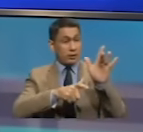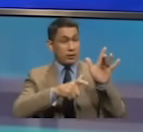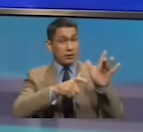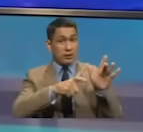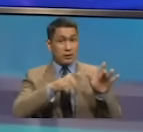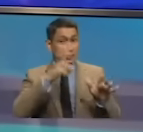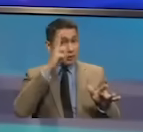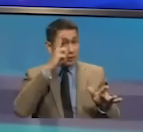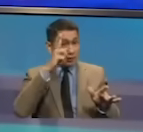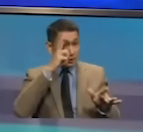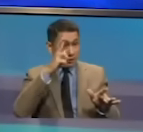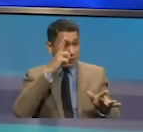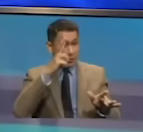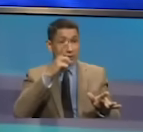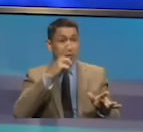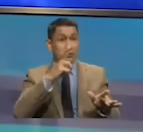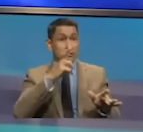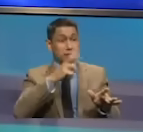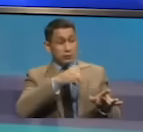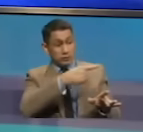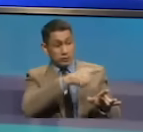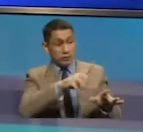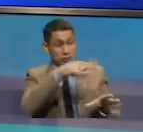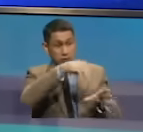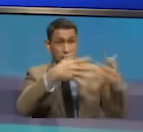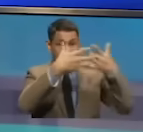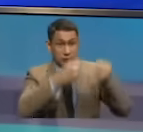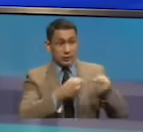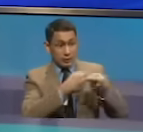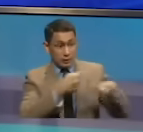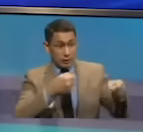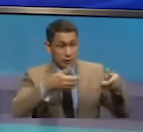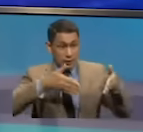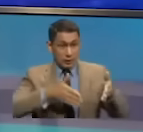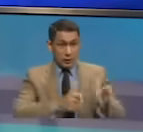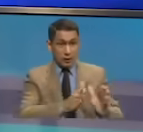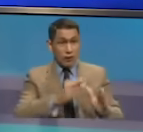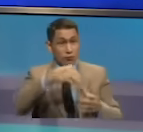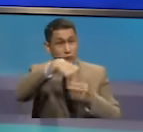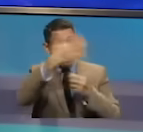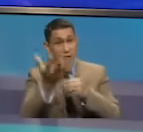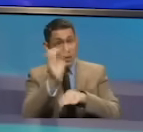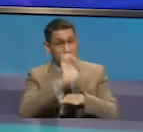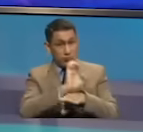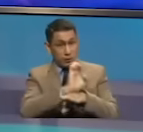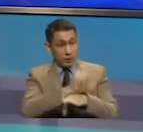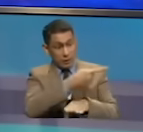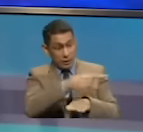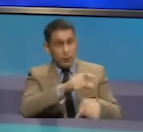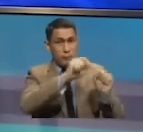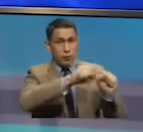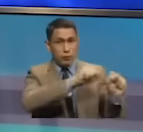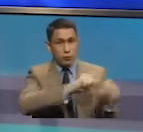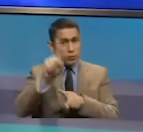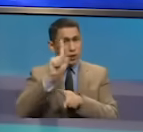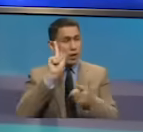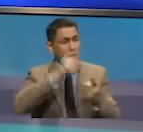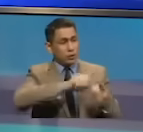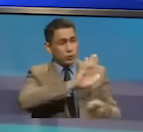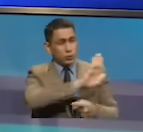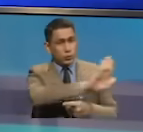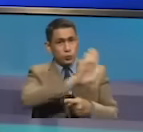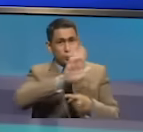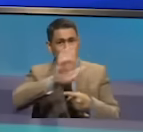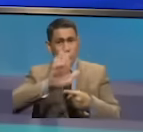vuelvan al país al menos en 10 años. Se trata de una propuesta de reformas a la Ley de Movilidad Humana que además ampliará